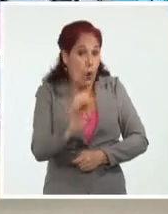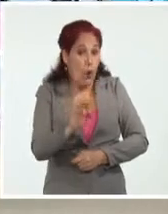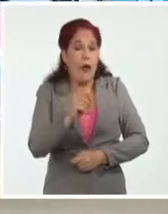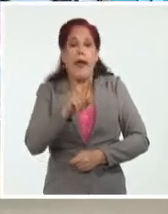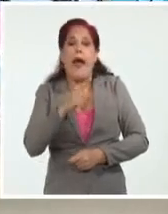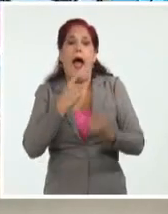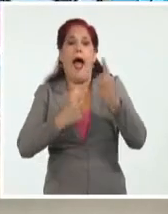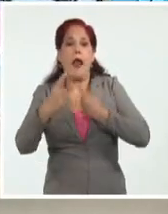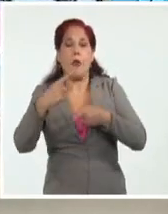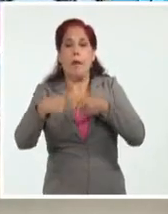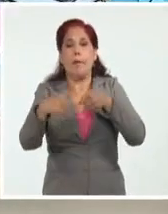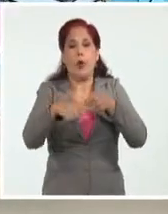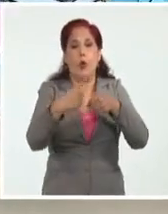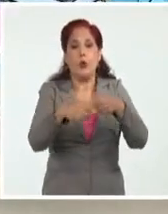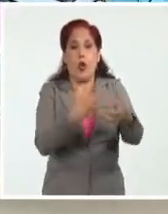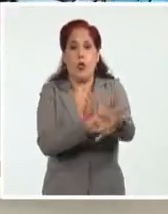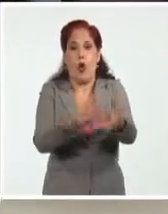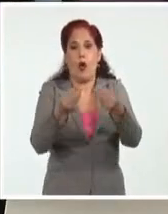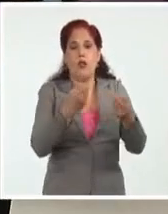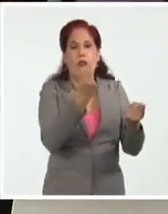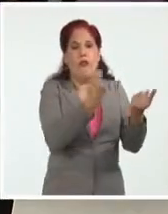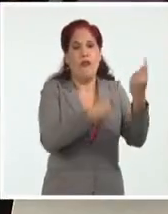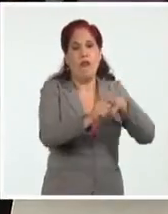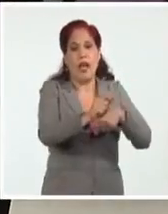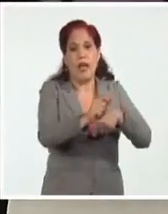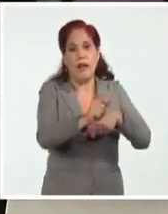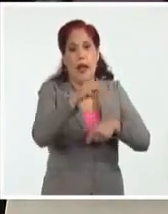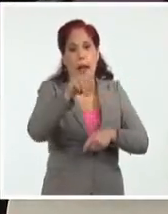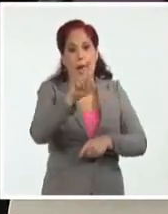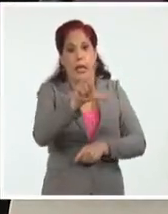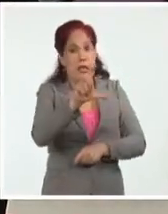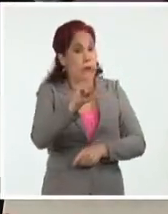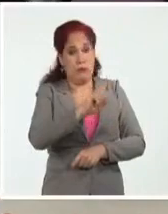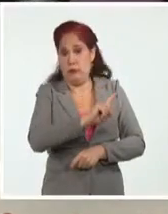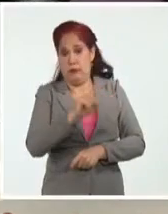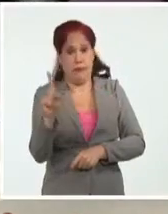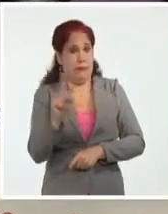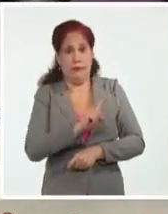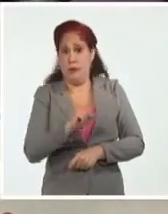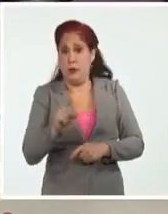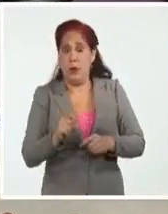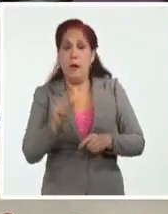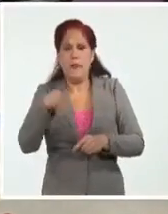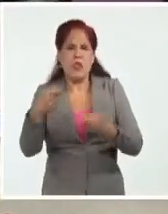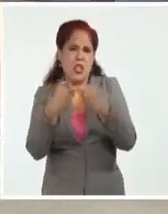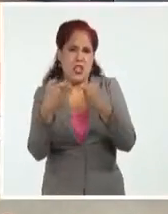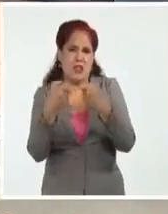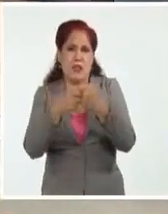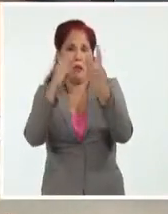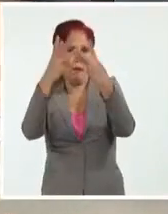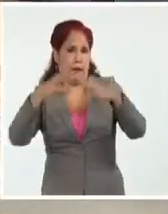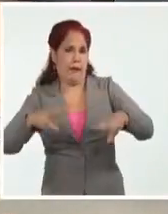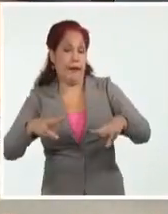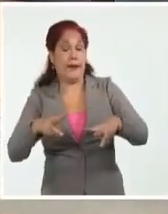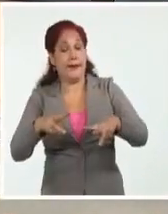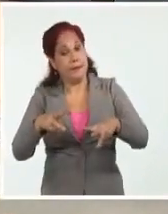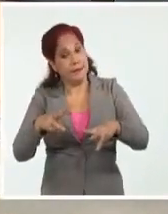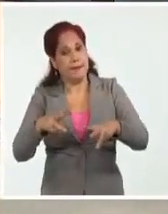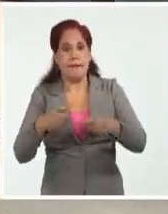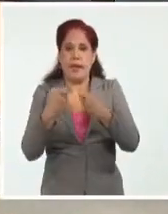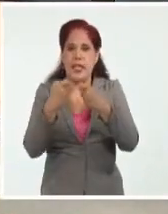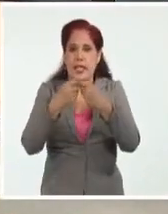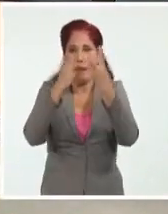destinado alguno de los productos donados a la venta en moneda libremente convertible, como lamentablemente se ha publicado, no sin mala intención, en